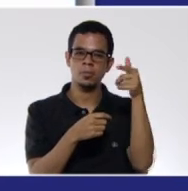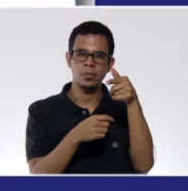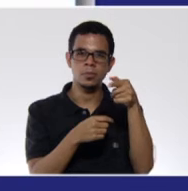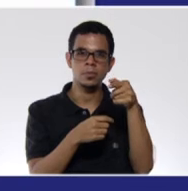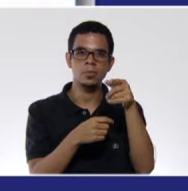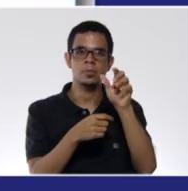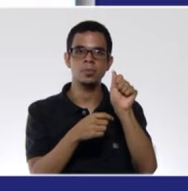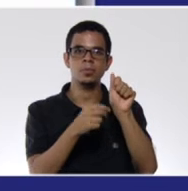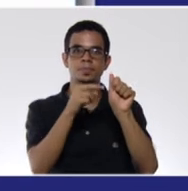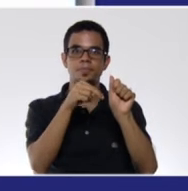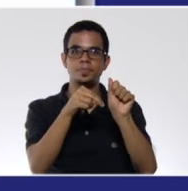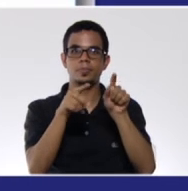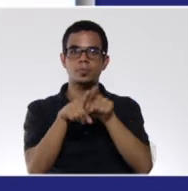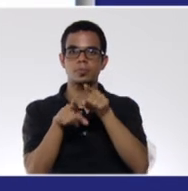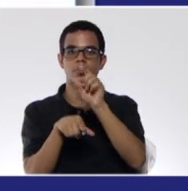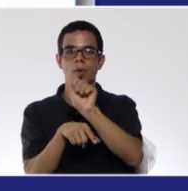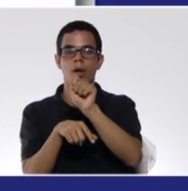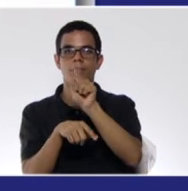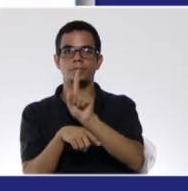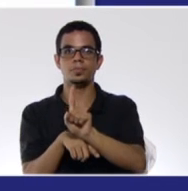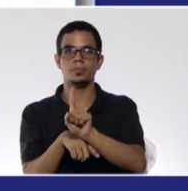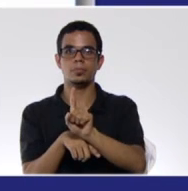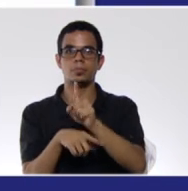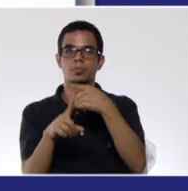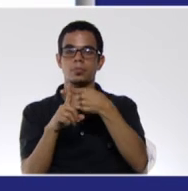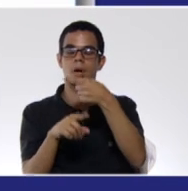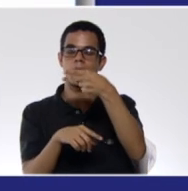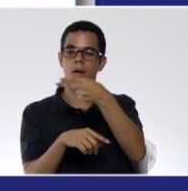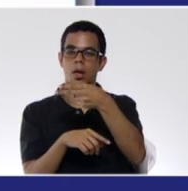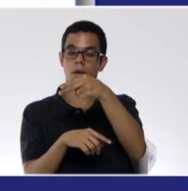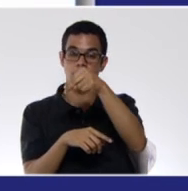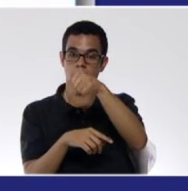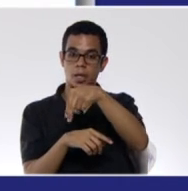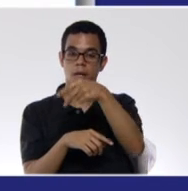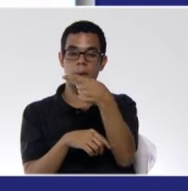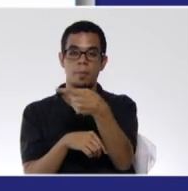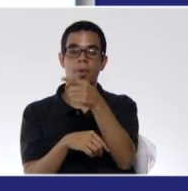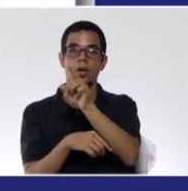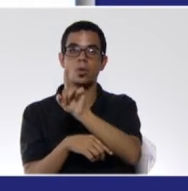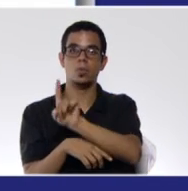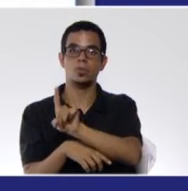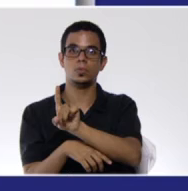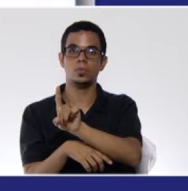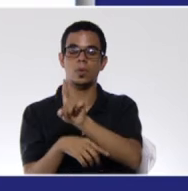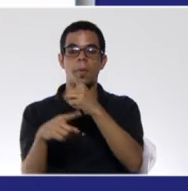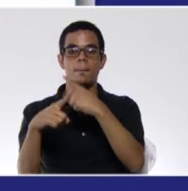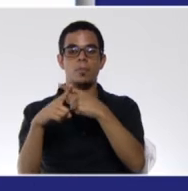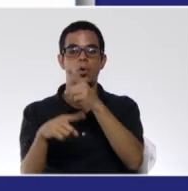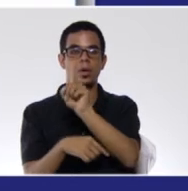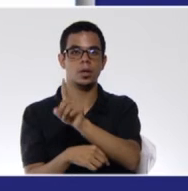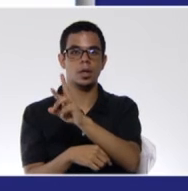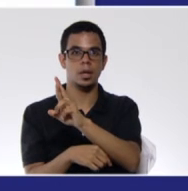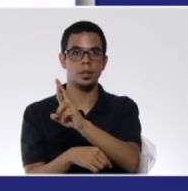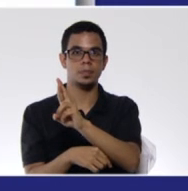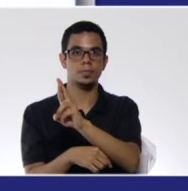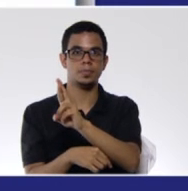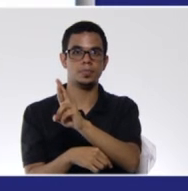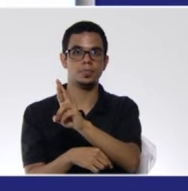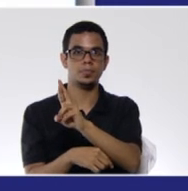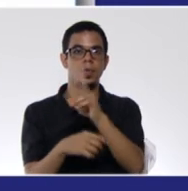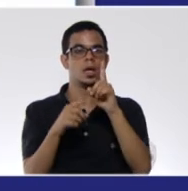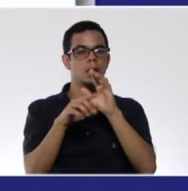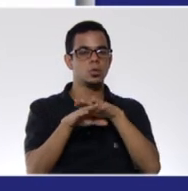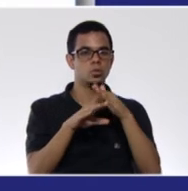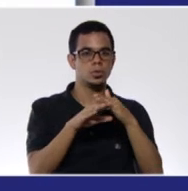A sub 1 más el producto del factor n menos 1 por r. Hacemos la sustitución